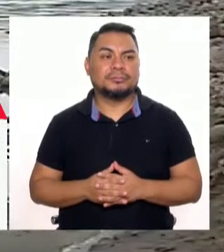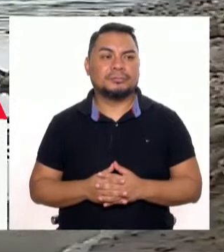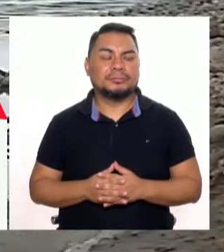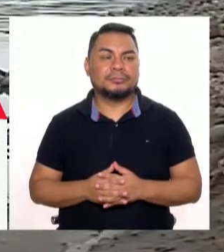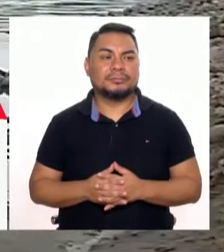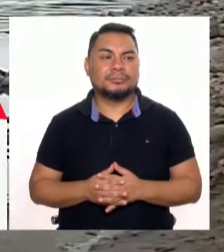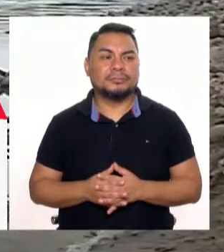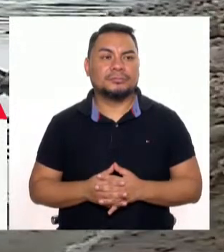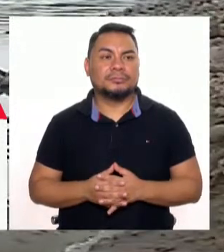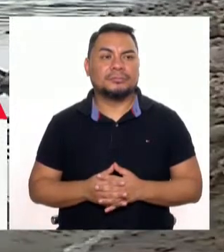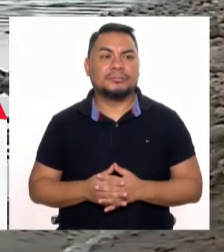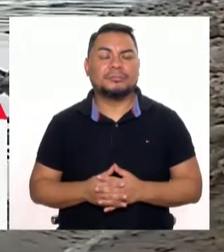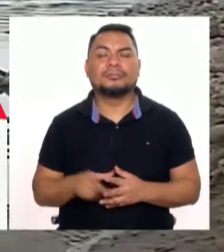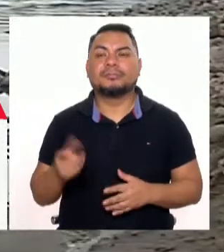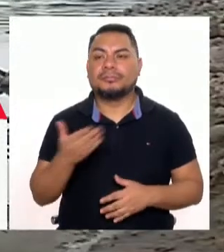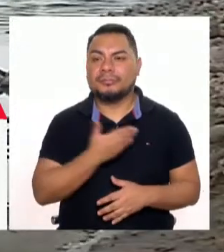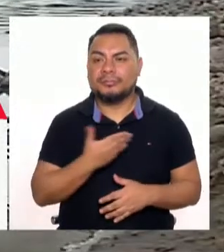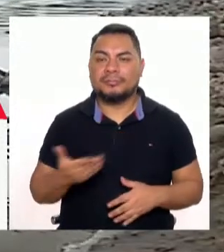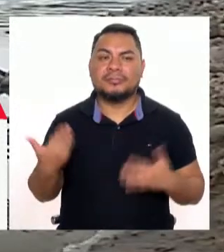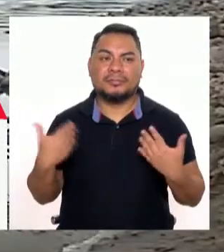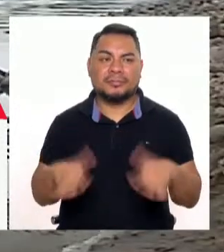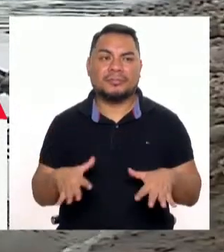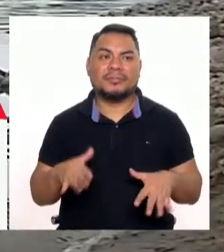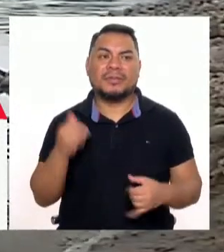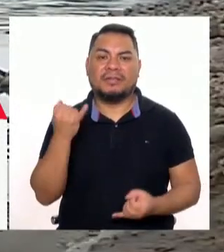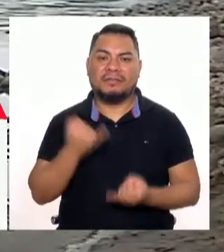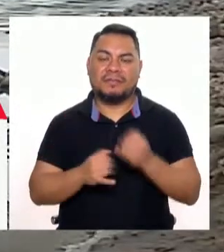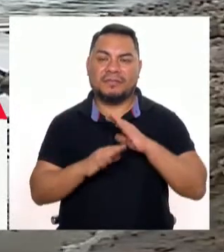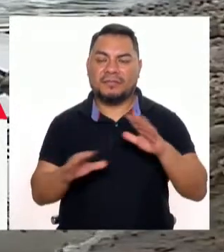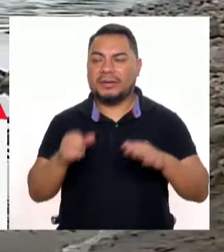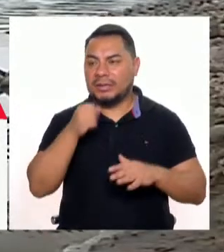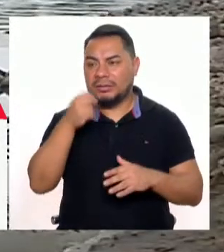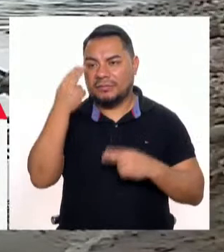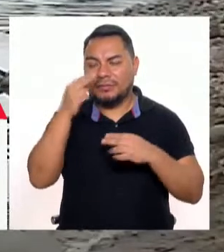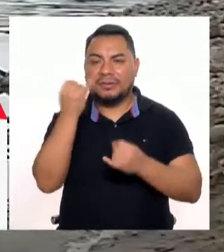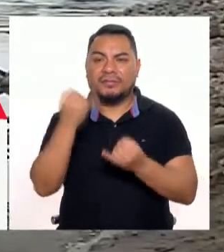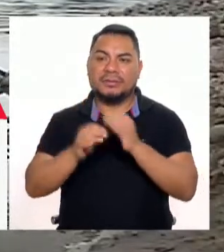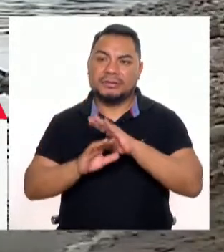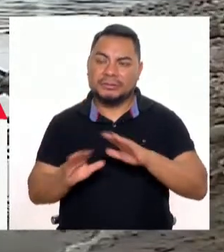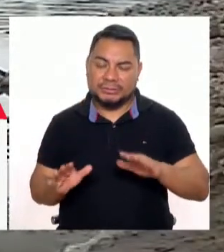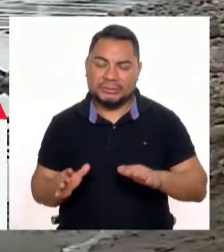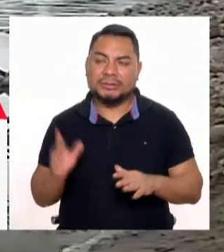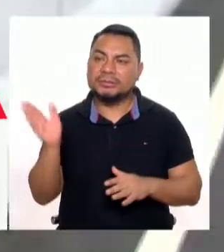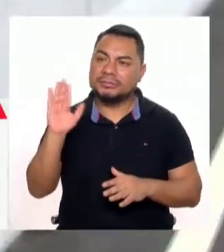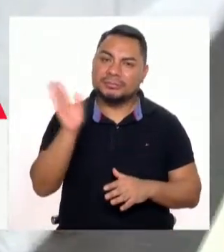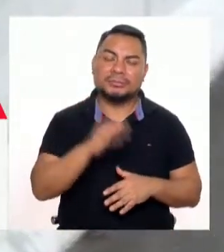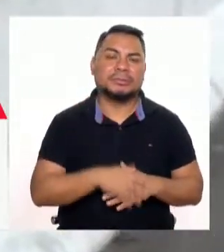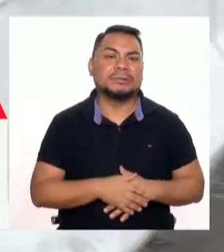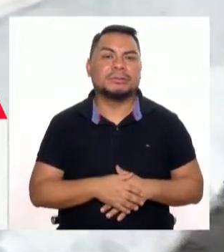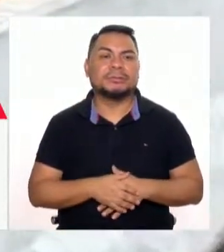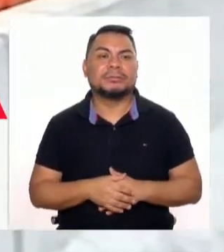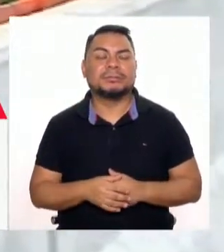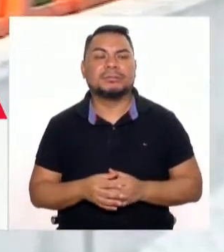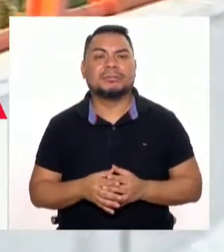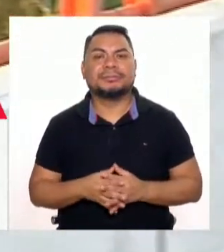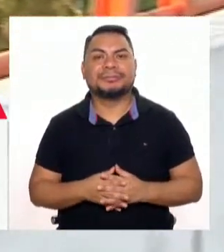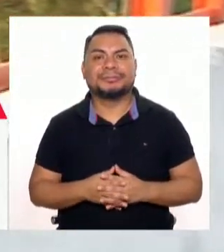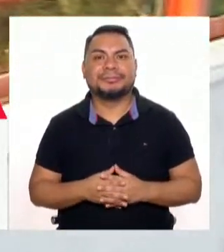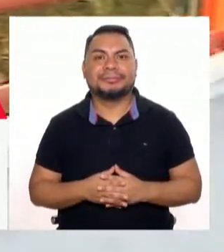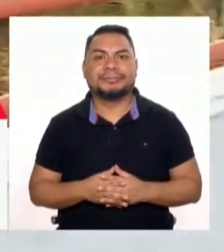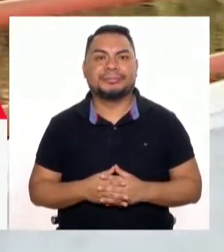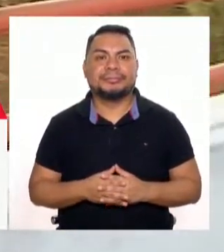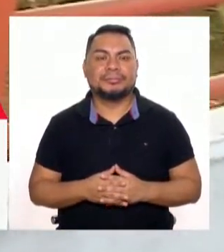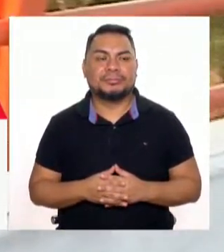estado despedirse de los medios de comunicación Así mismo saludar